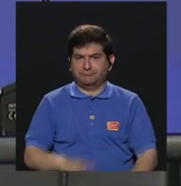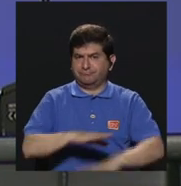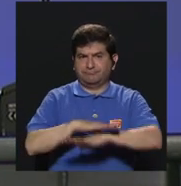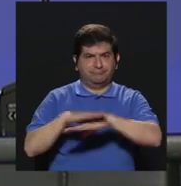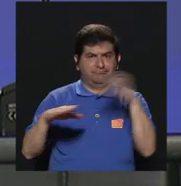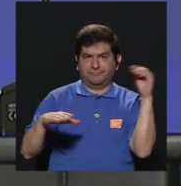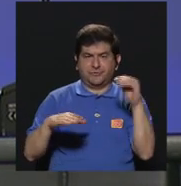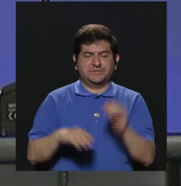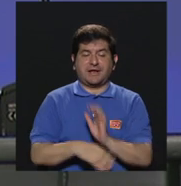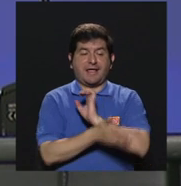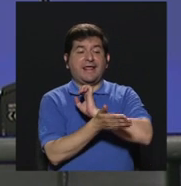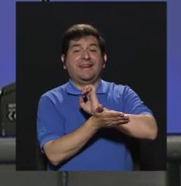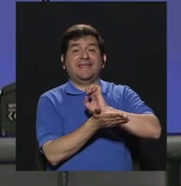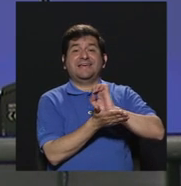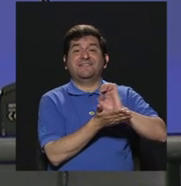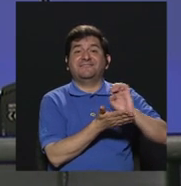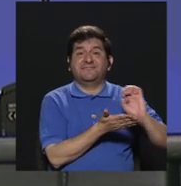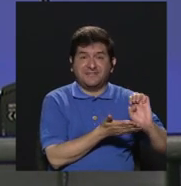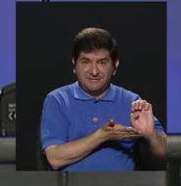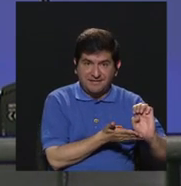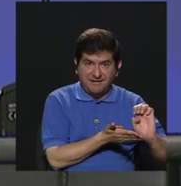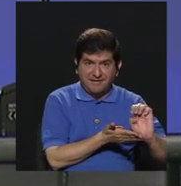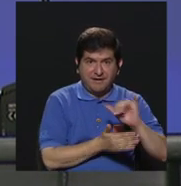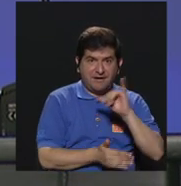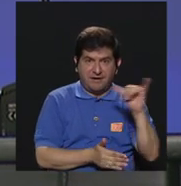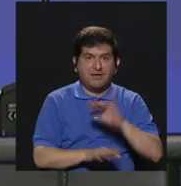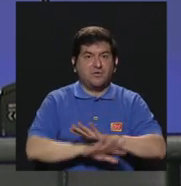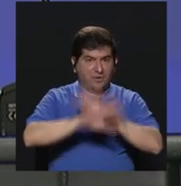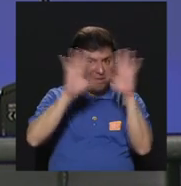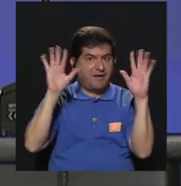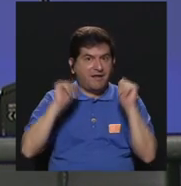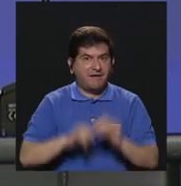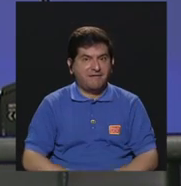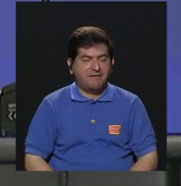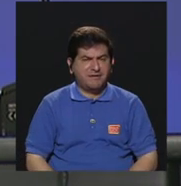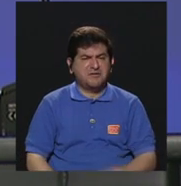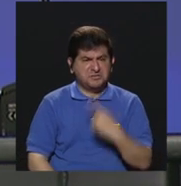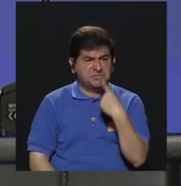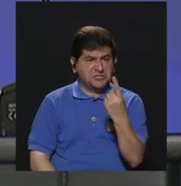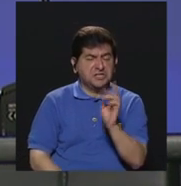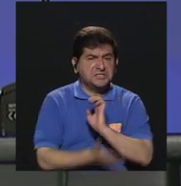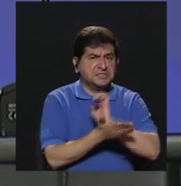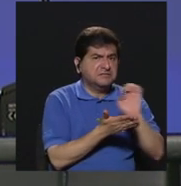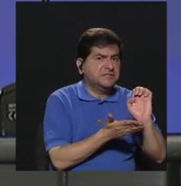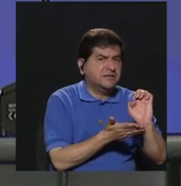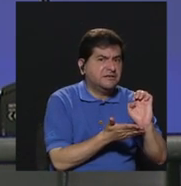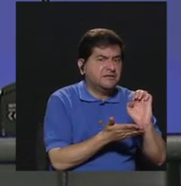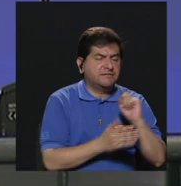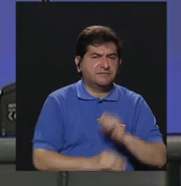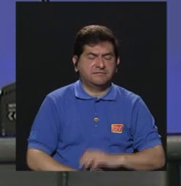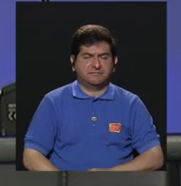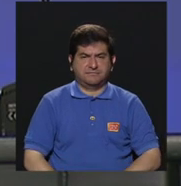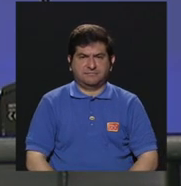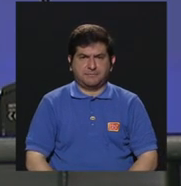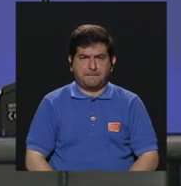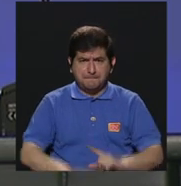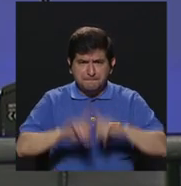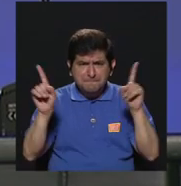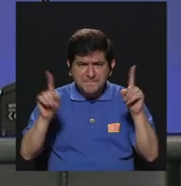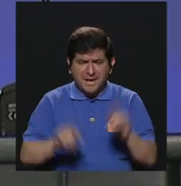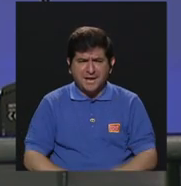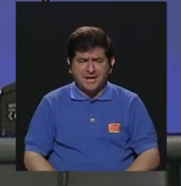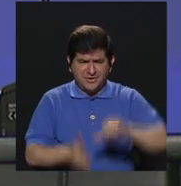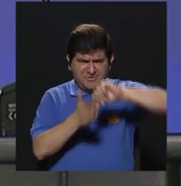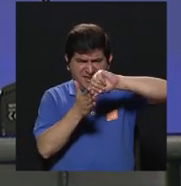la prevención. También eso hay que dejarlo claro. Se menciona la prevención. Pero el acento